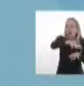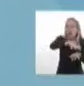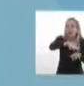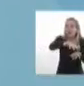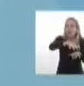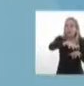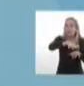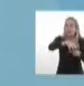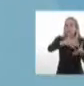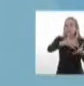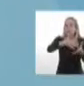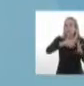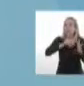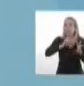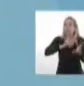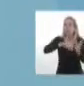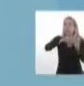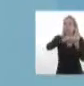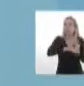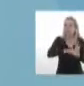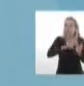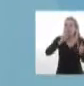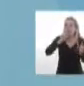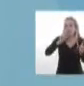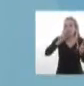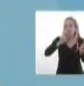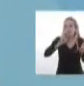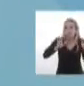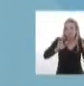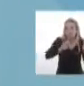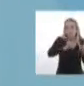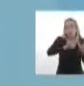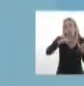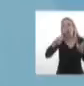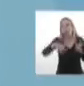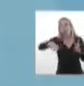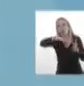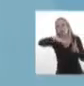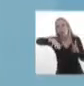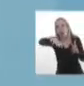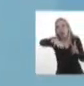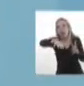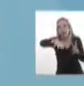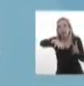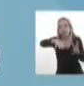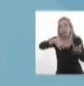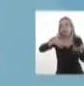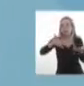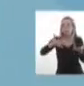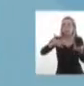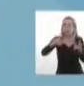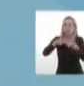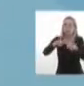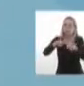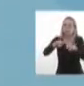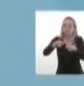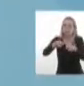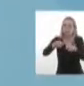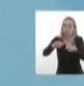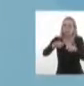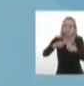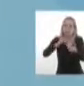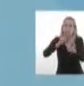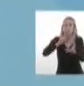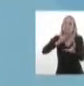arquitectónica de la política se quedan sólo en la fase gonal del siglo xix y que crees que fracasó para que no se le dé